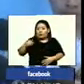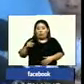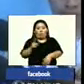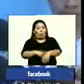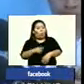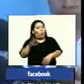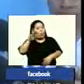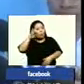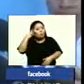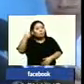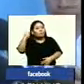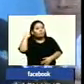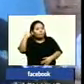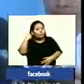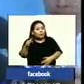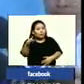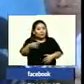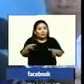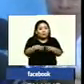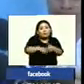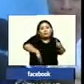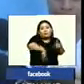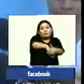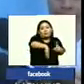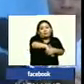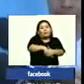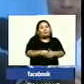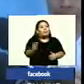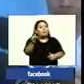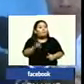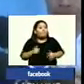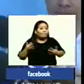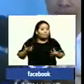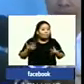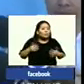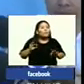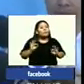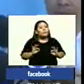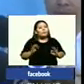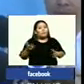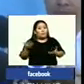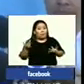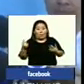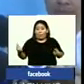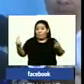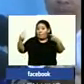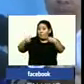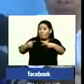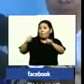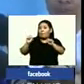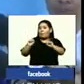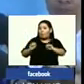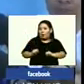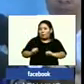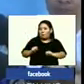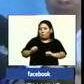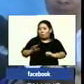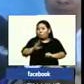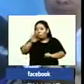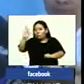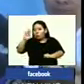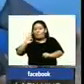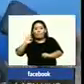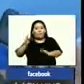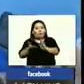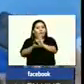en selección, así que estamos acá y esperamos que la competición venga pronto para poder ir y buscar puntos